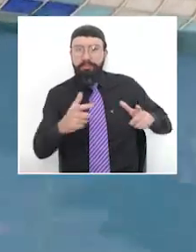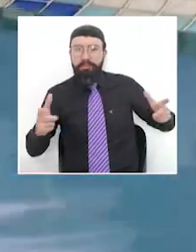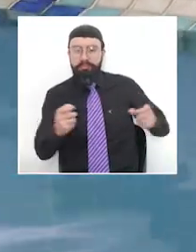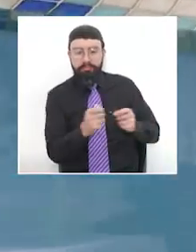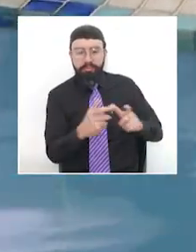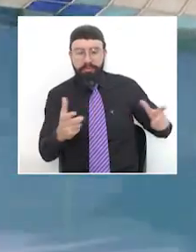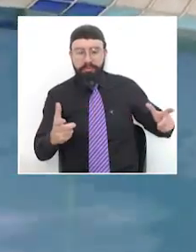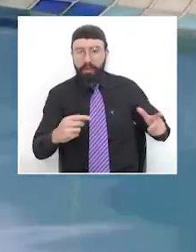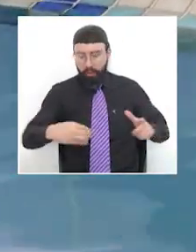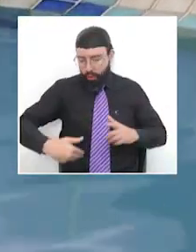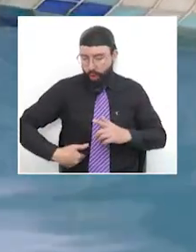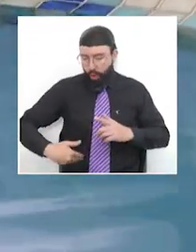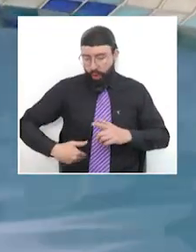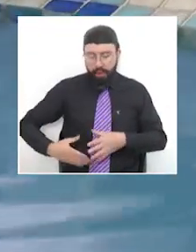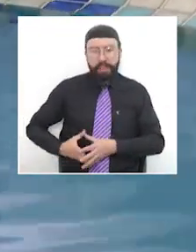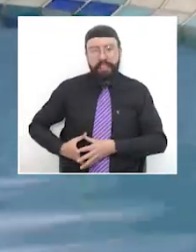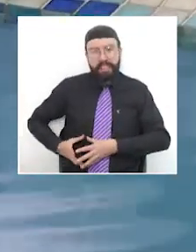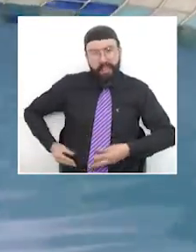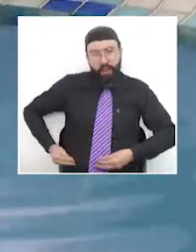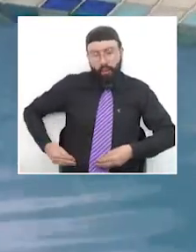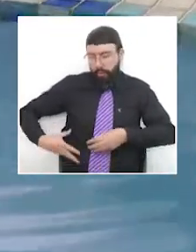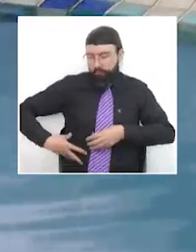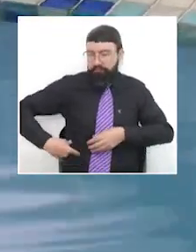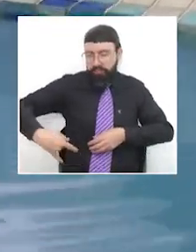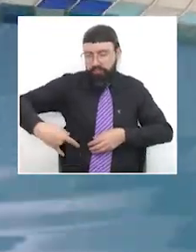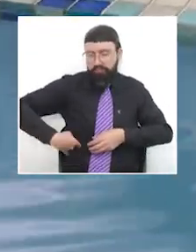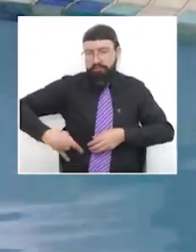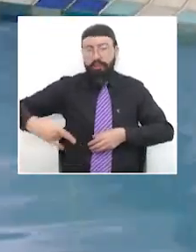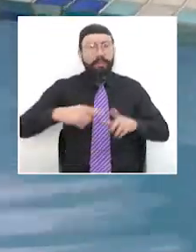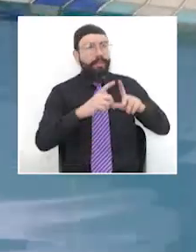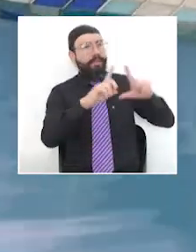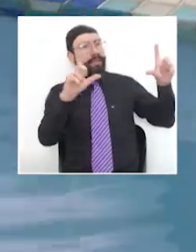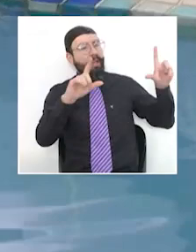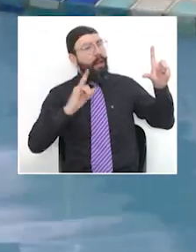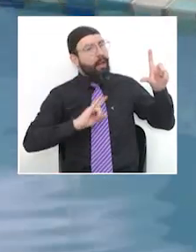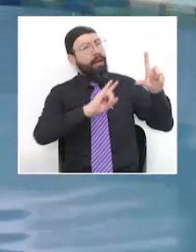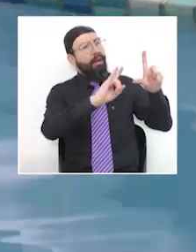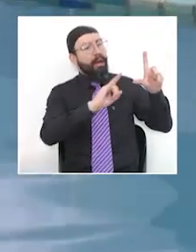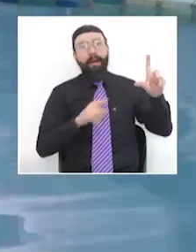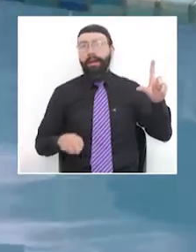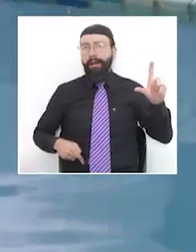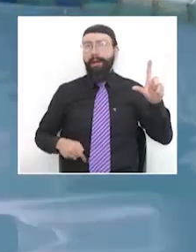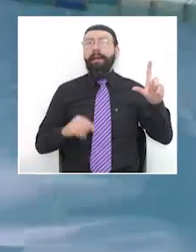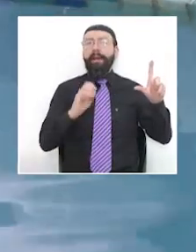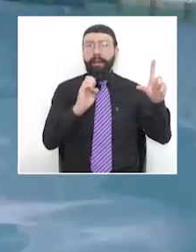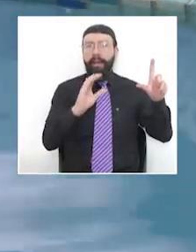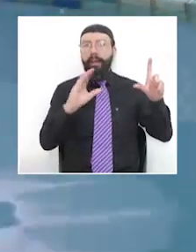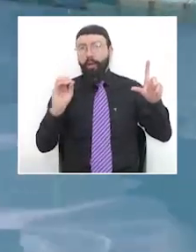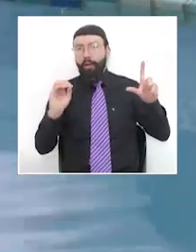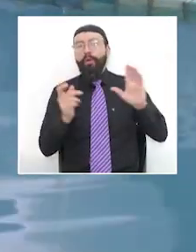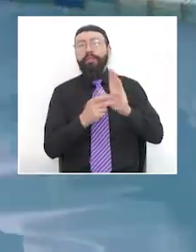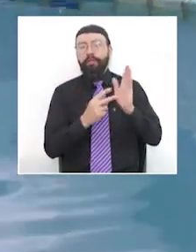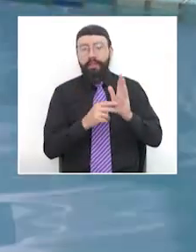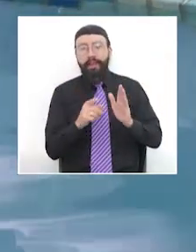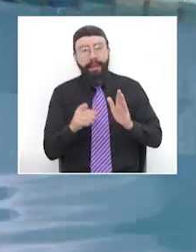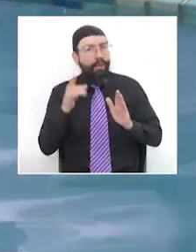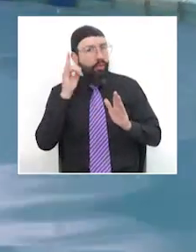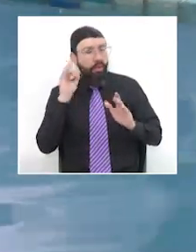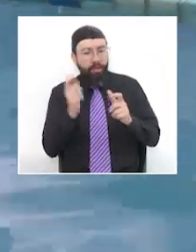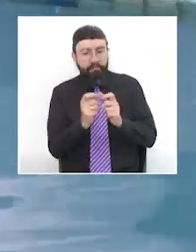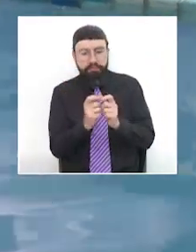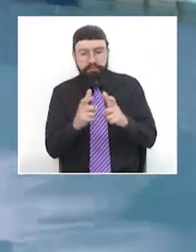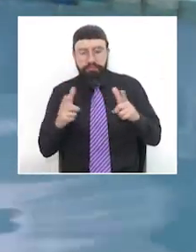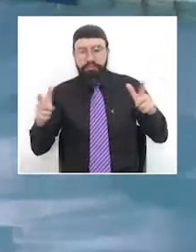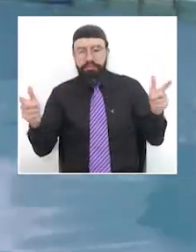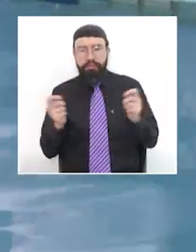hígado. Exacto. Entonces, por eso se llama eco, porque son ondas de eco, de sonido. Al